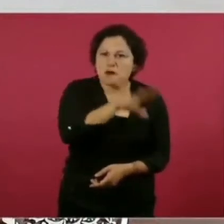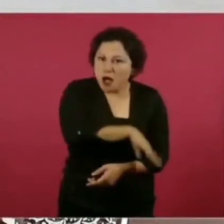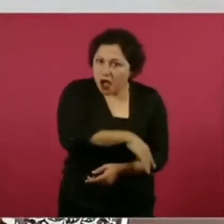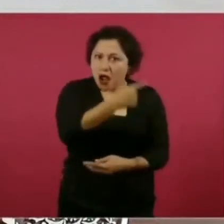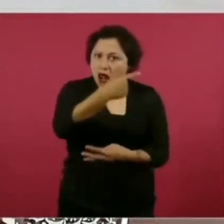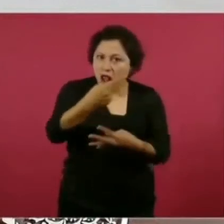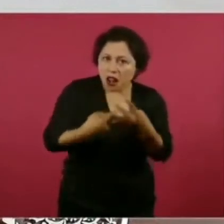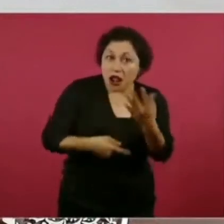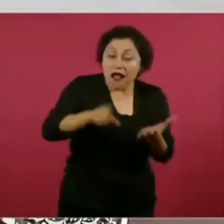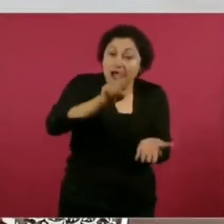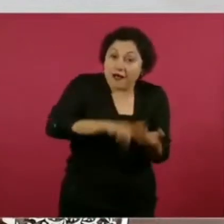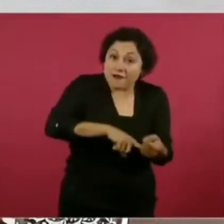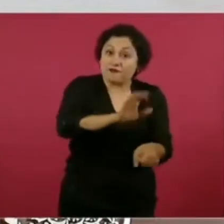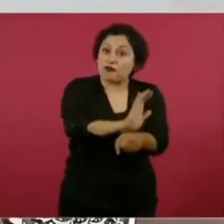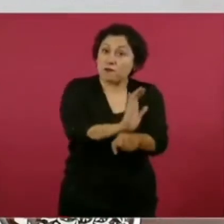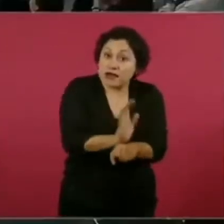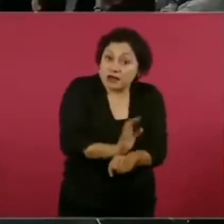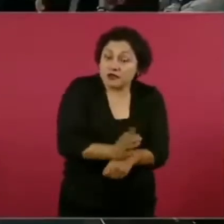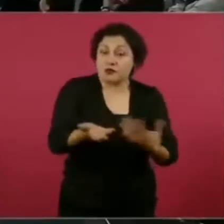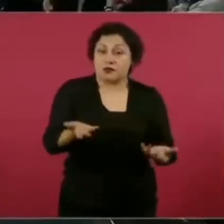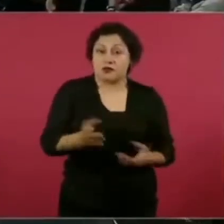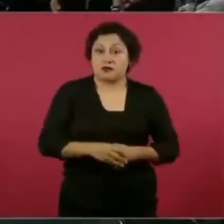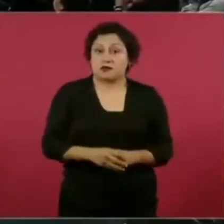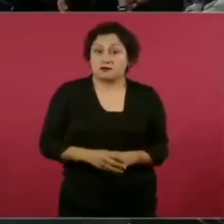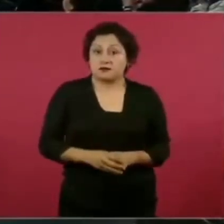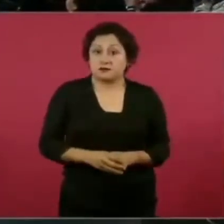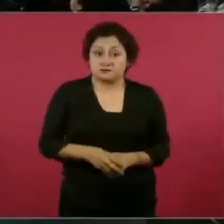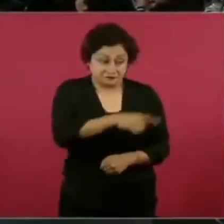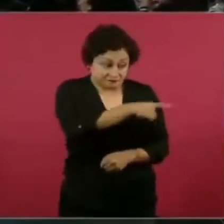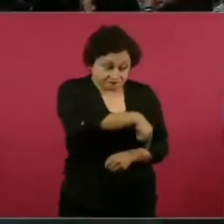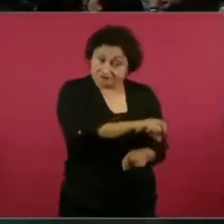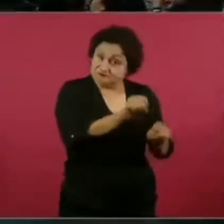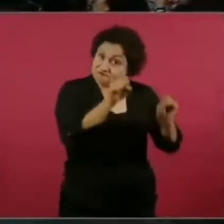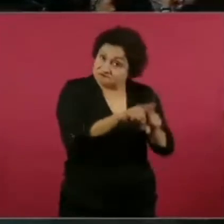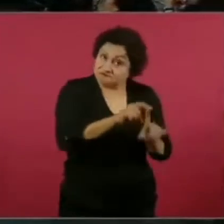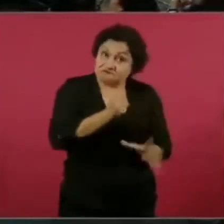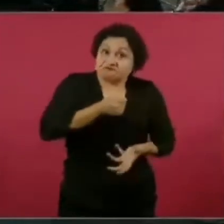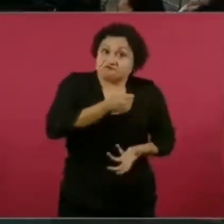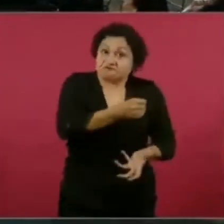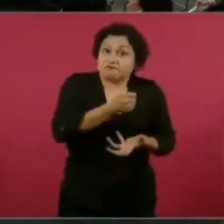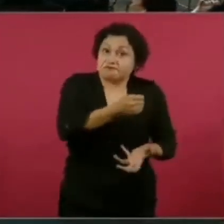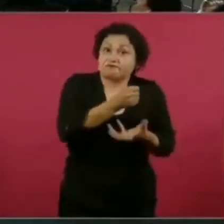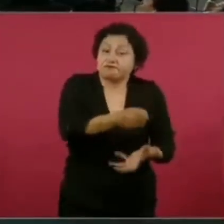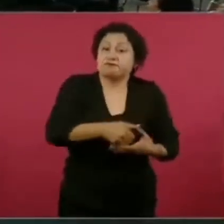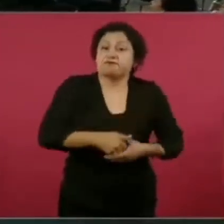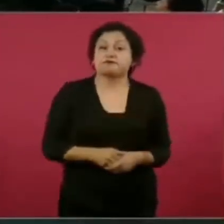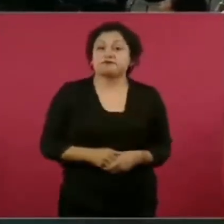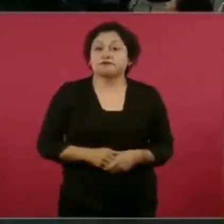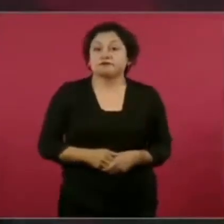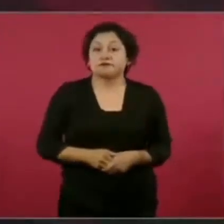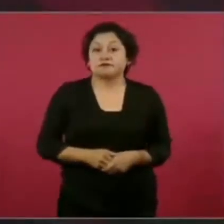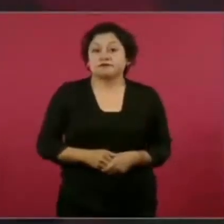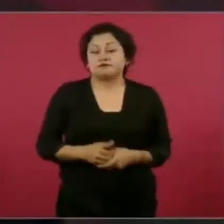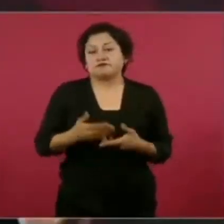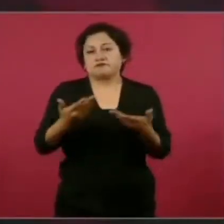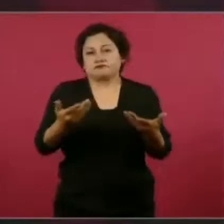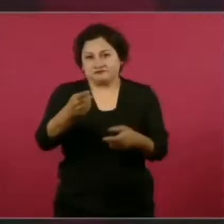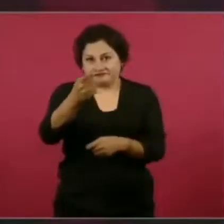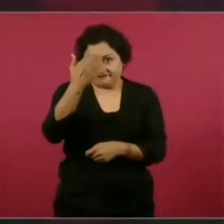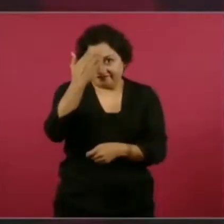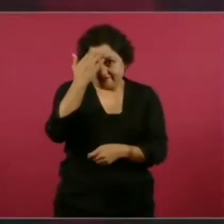Bueno, se acabaron al partido que surge del movimiento